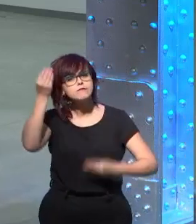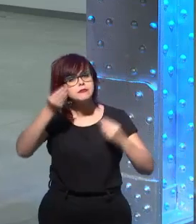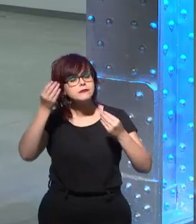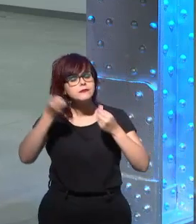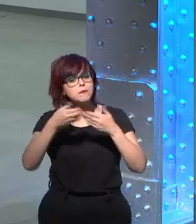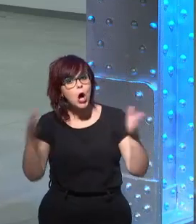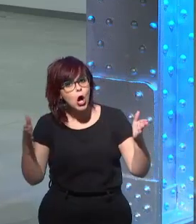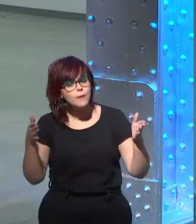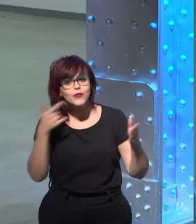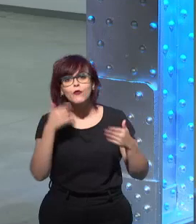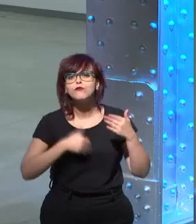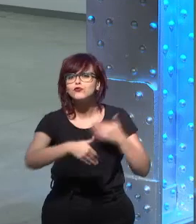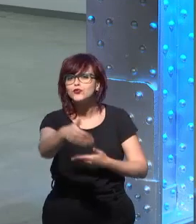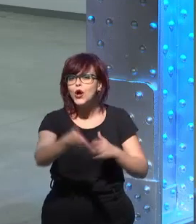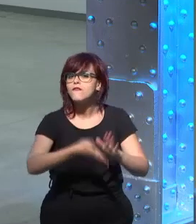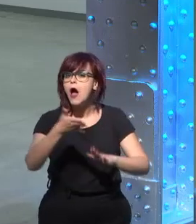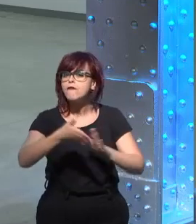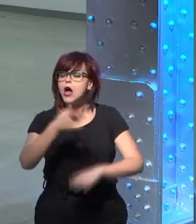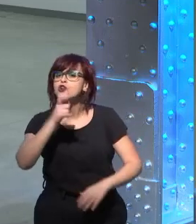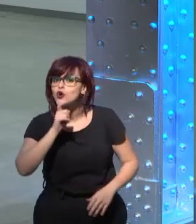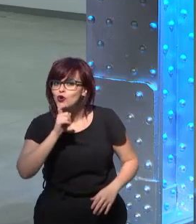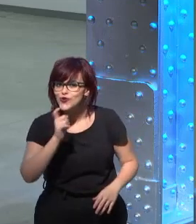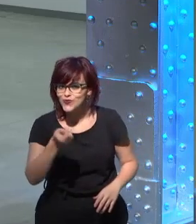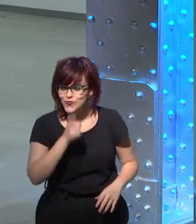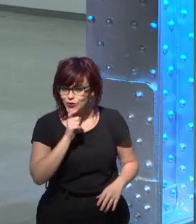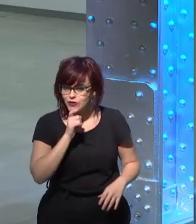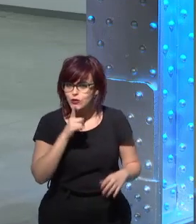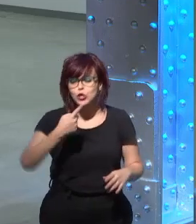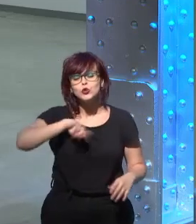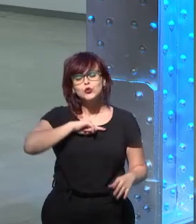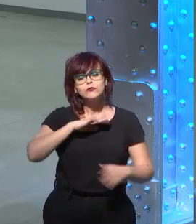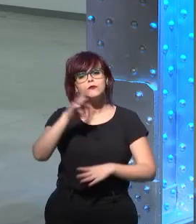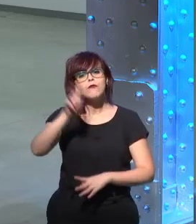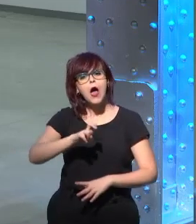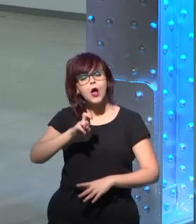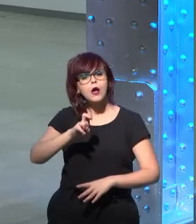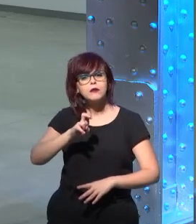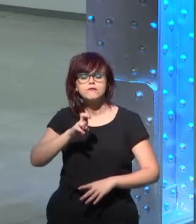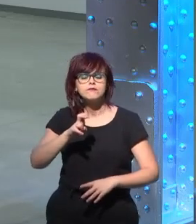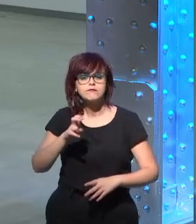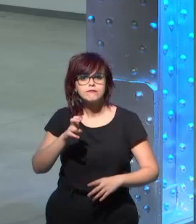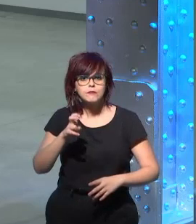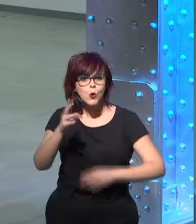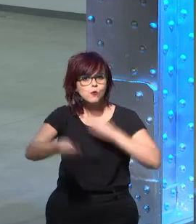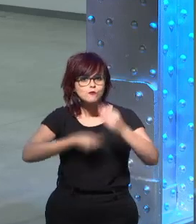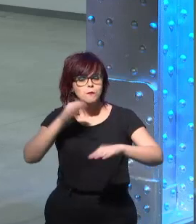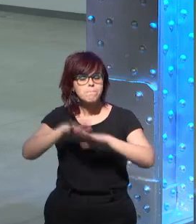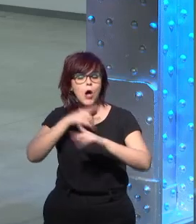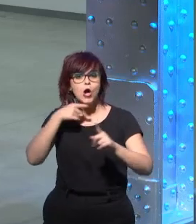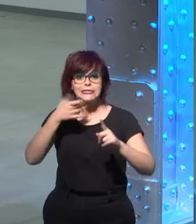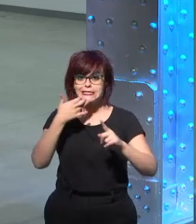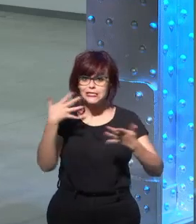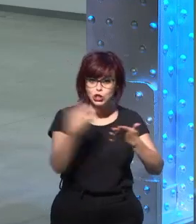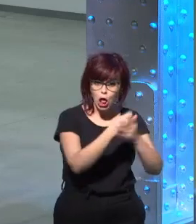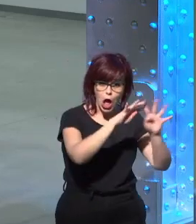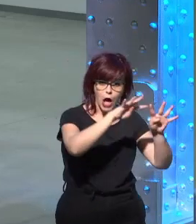en ese futuro siguiente y vamos a pensar cómo podríamos ser útiles en el caso de que todo estuviera conectado. Esas